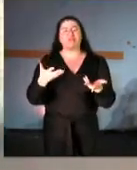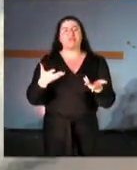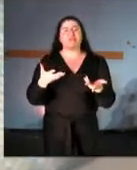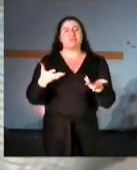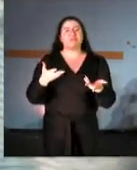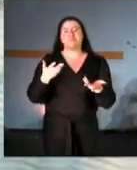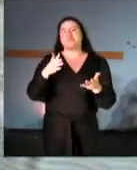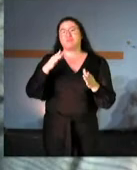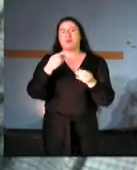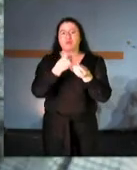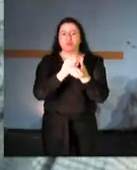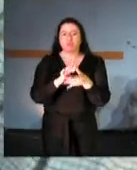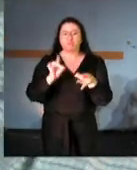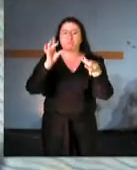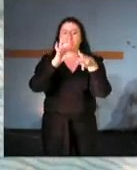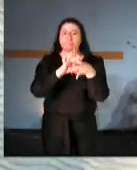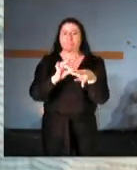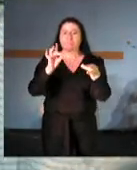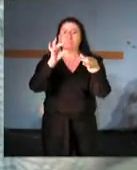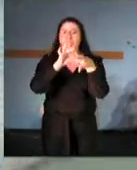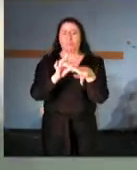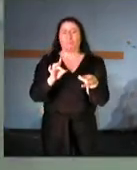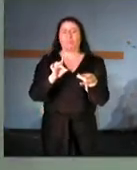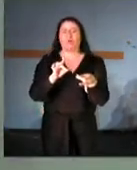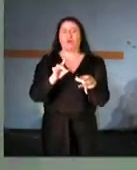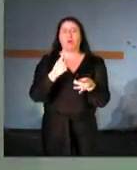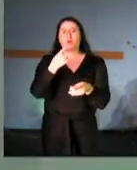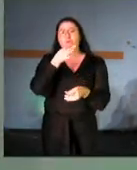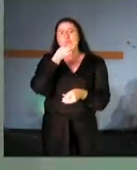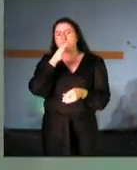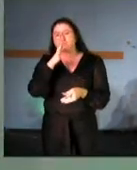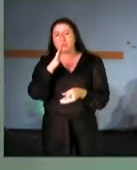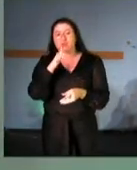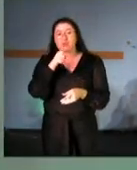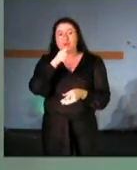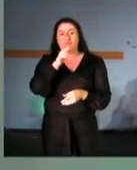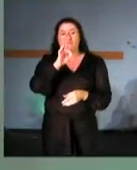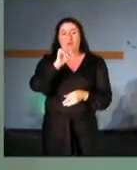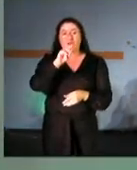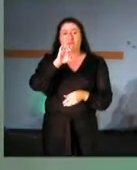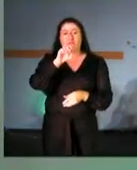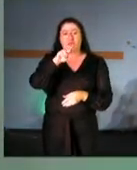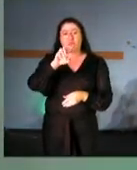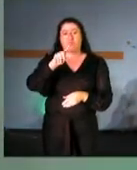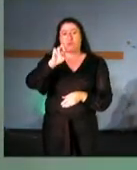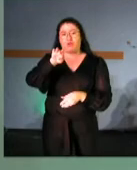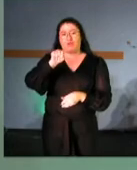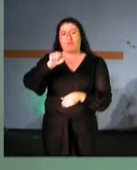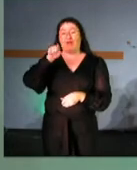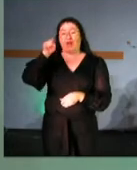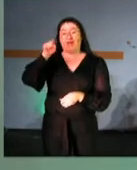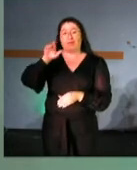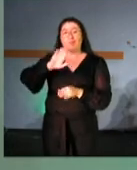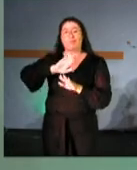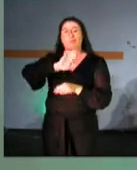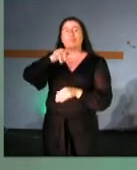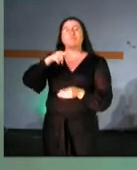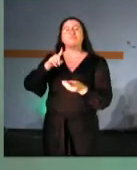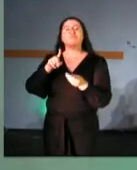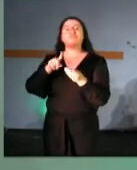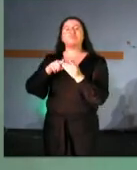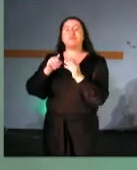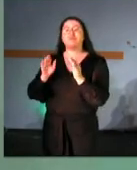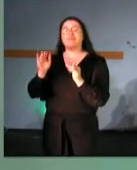Aquel muchacho se llamaba Francisco Moreno y murió como un héroe en las montañas de Nicaragua. Yo